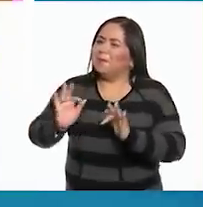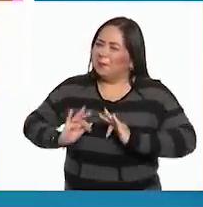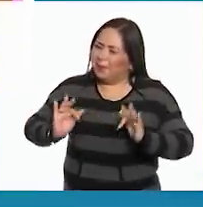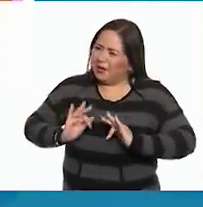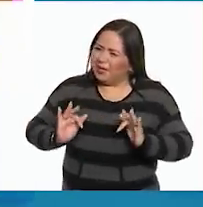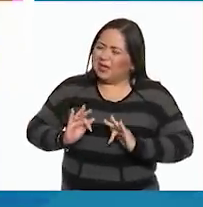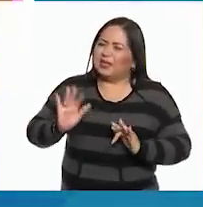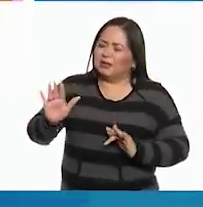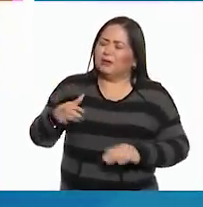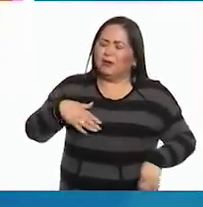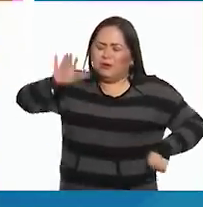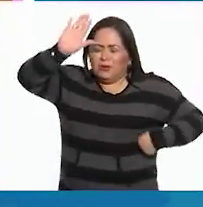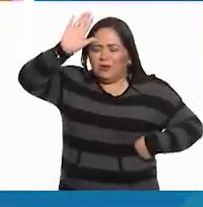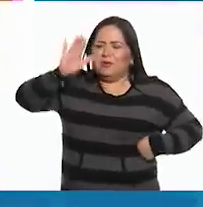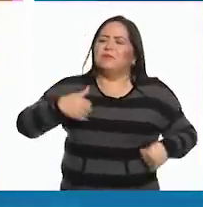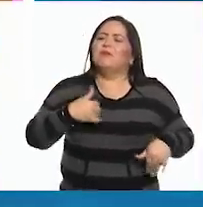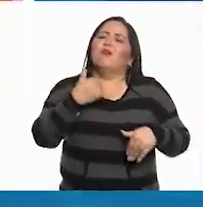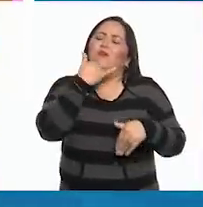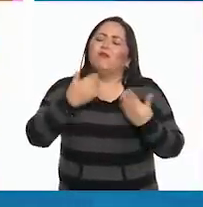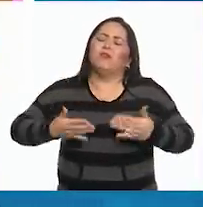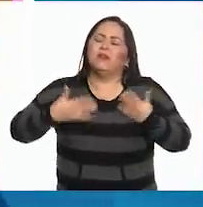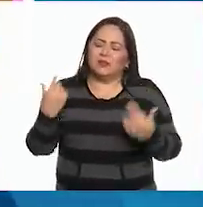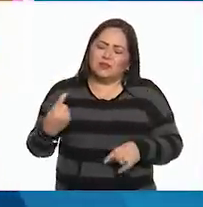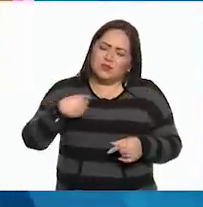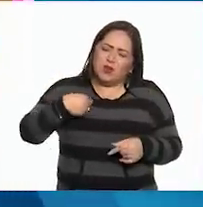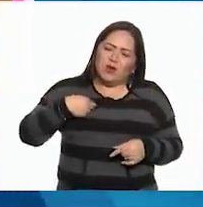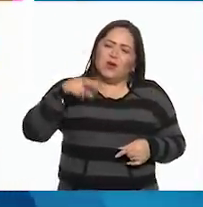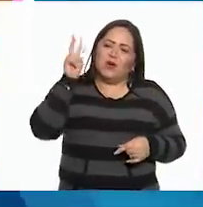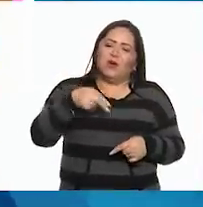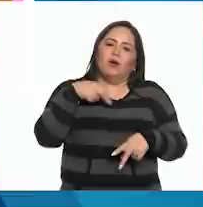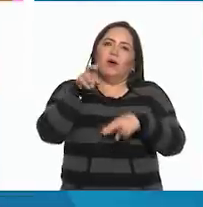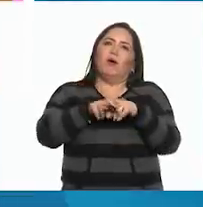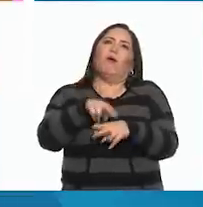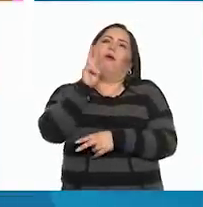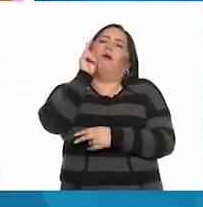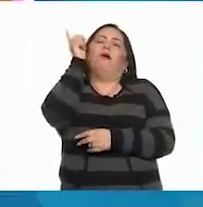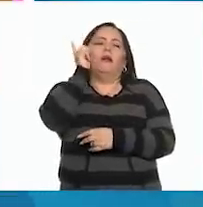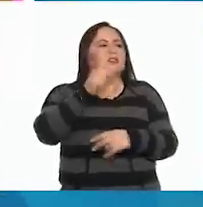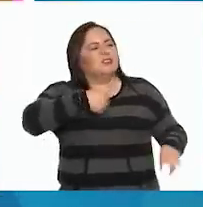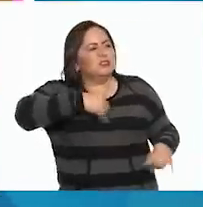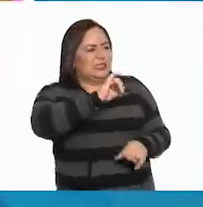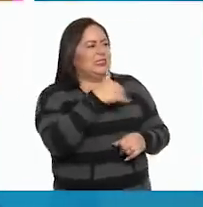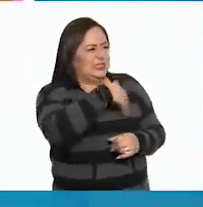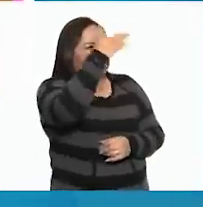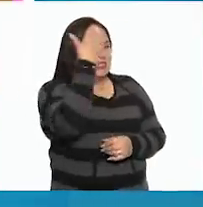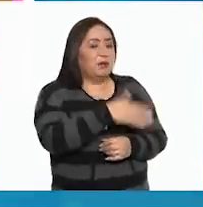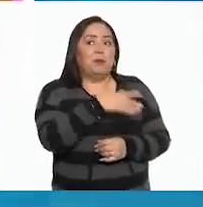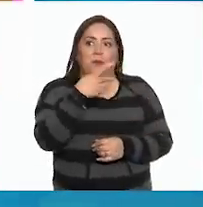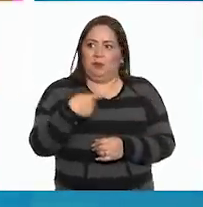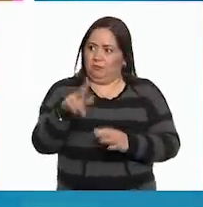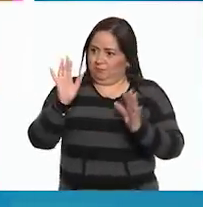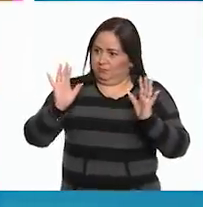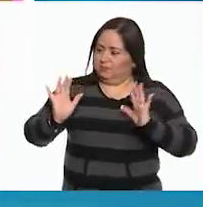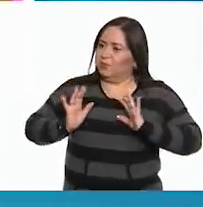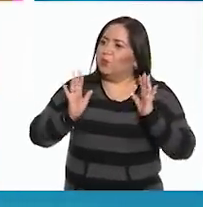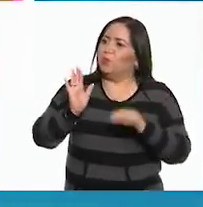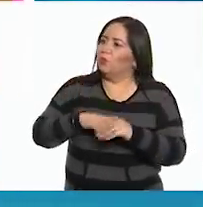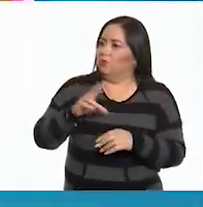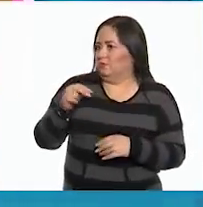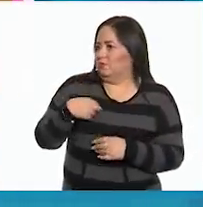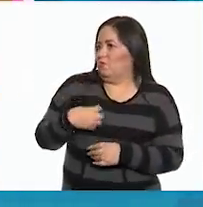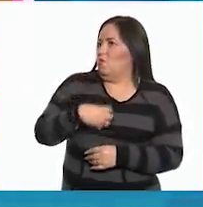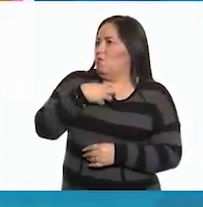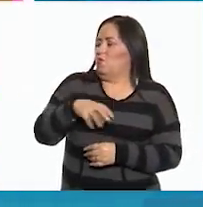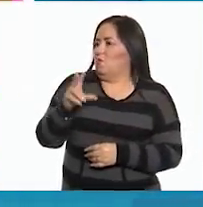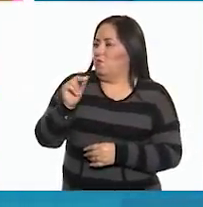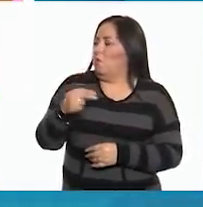chamaco. Lo confieso. Yo fui el que se quedó dormido. ¡Lo sabía! Pero me sorprende, porque yo no ronco. No